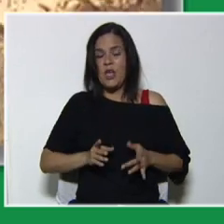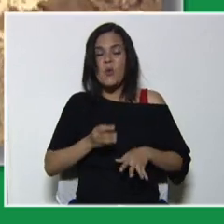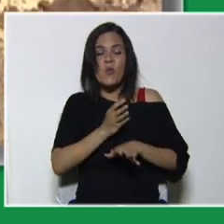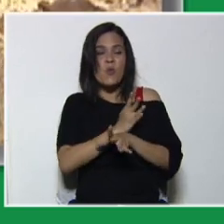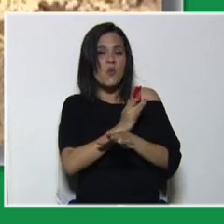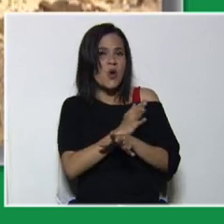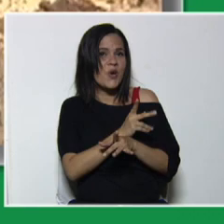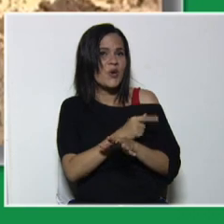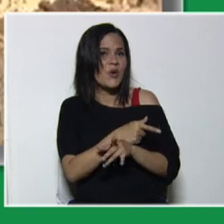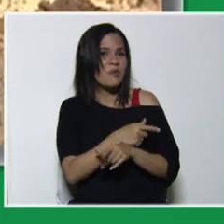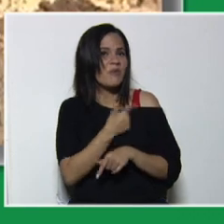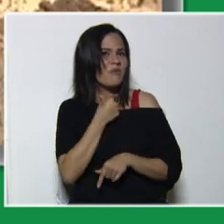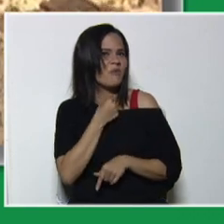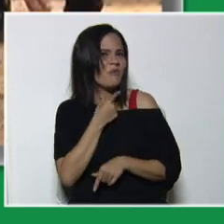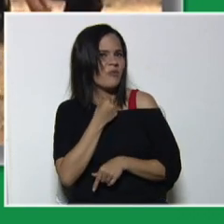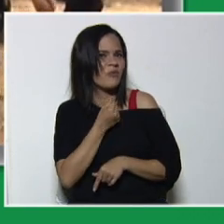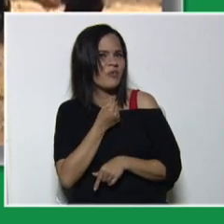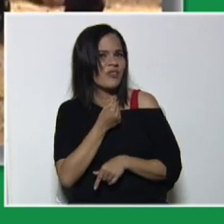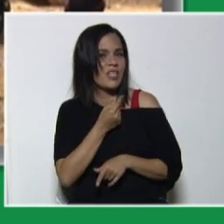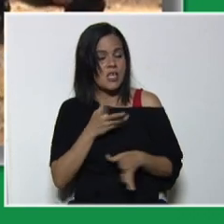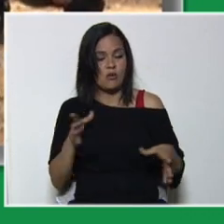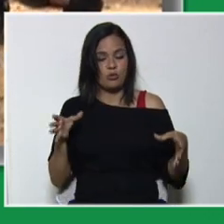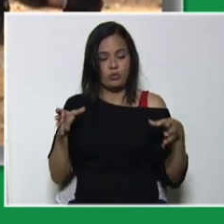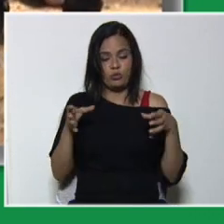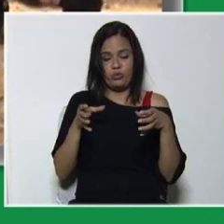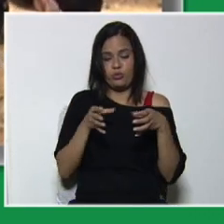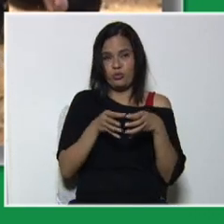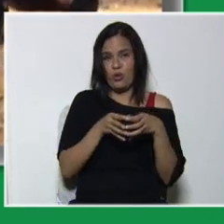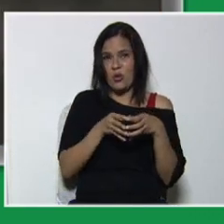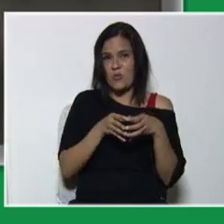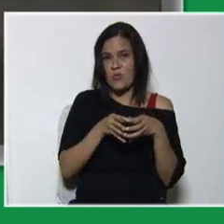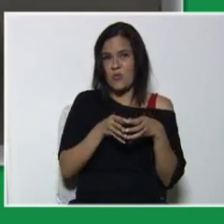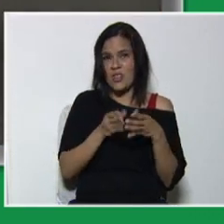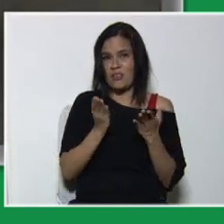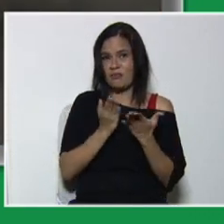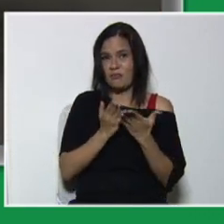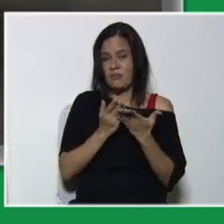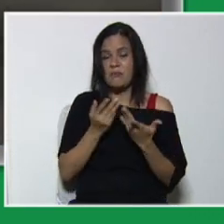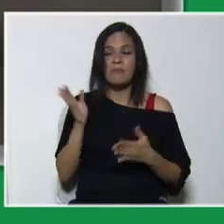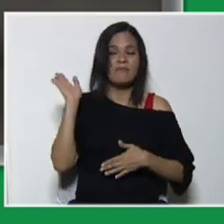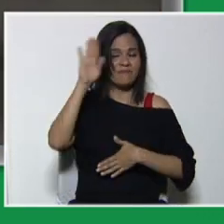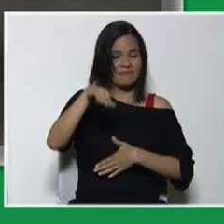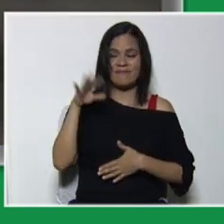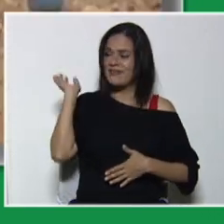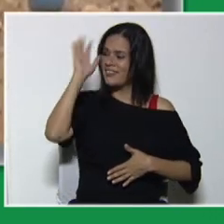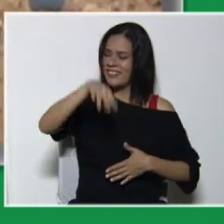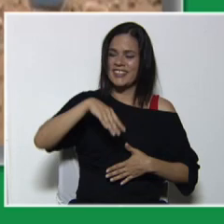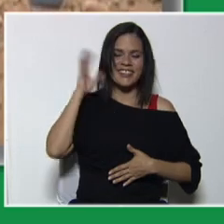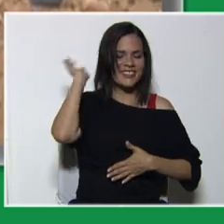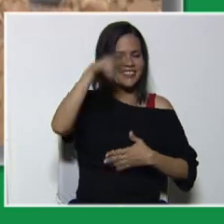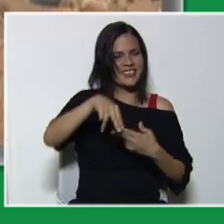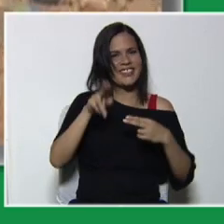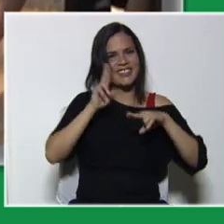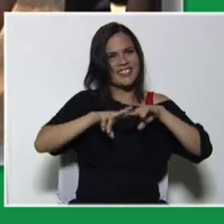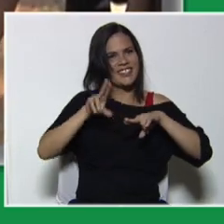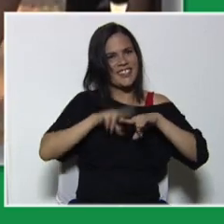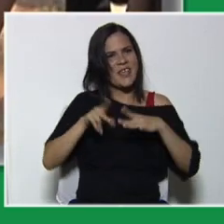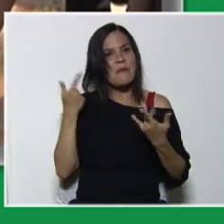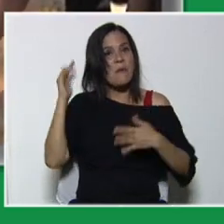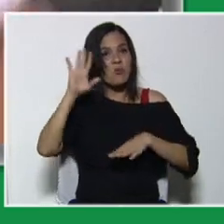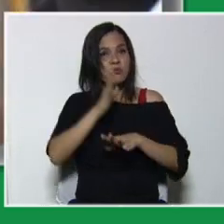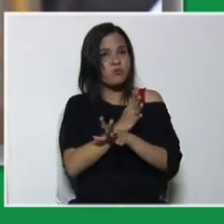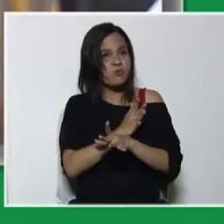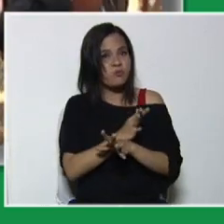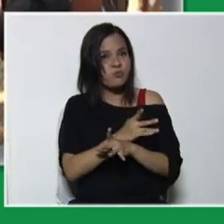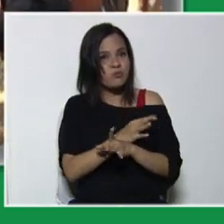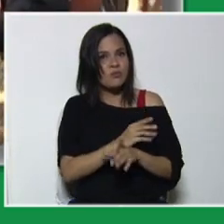juego divertido, que nos reúne en el recreo. Vamos niños, niñas, vamos, vamos, vamos, juguemos